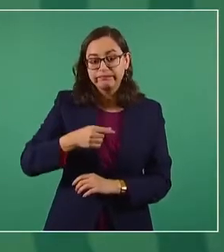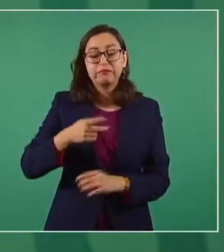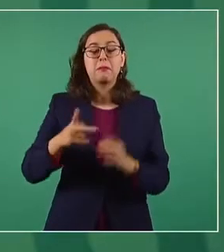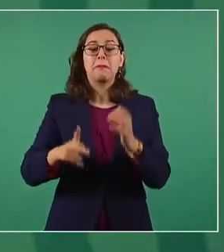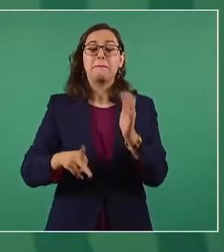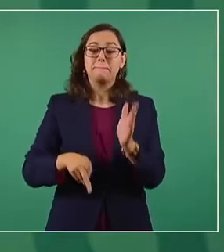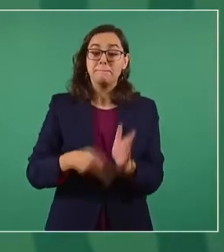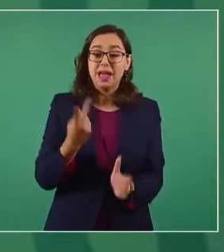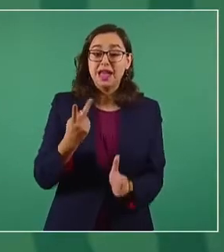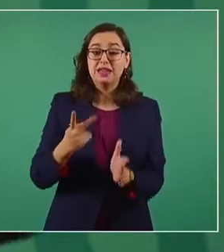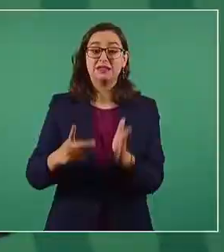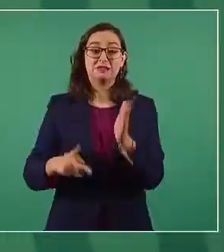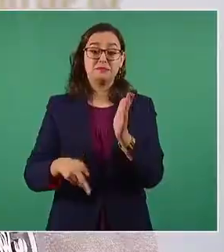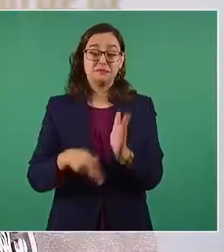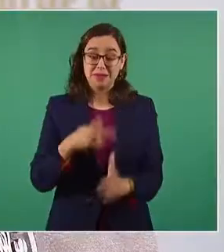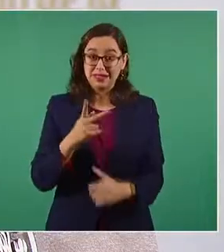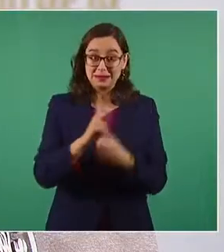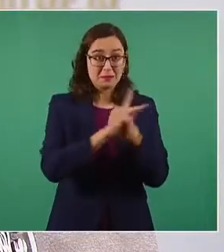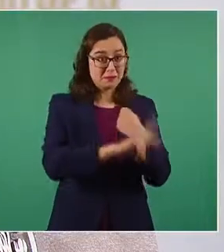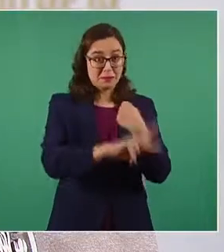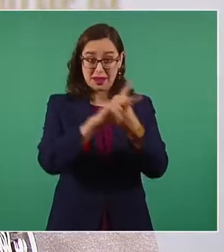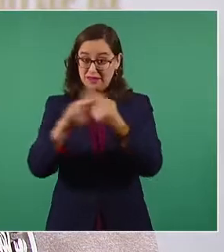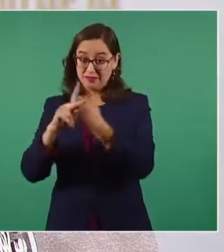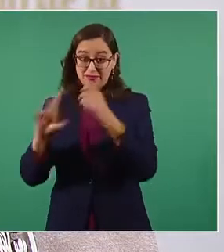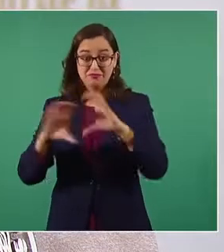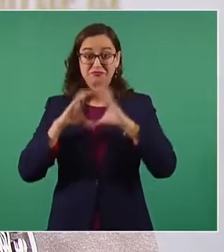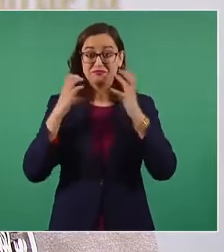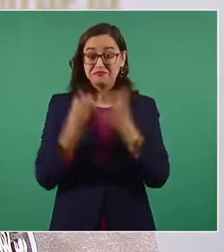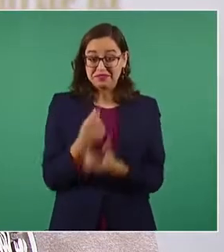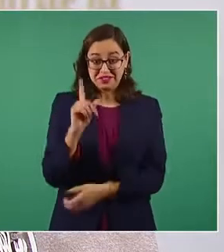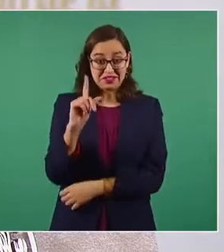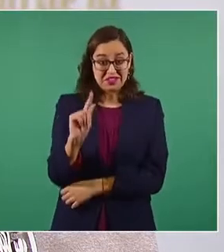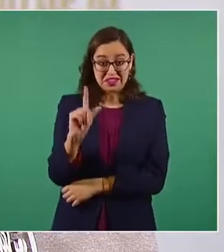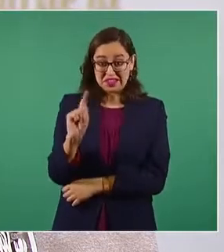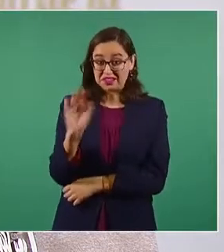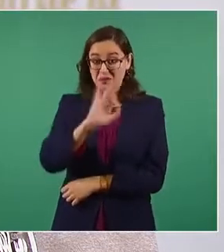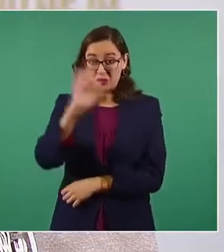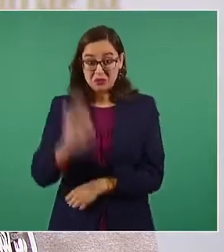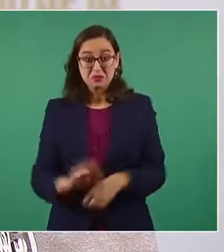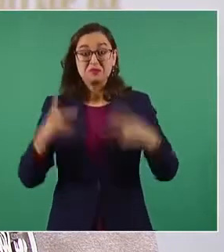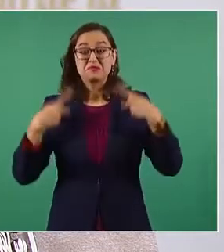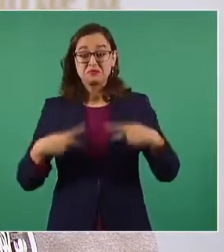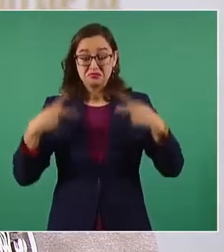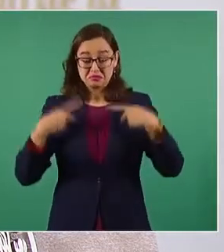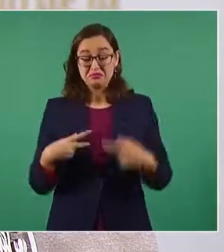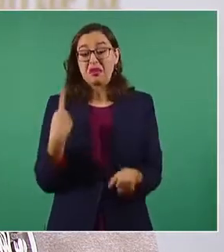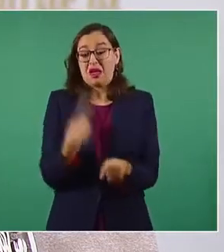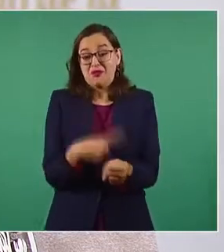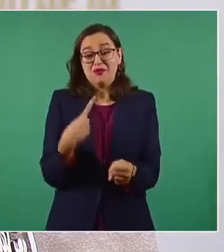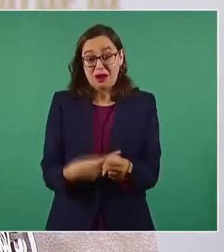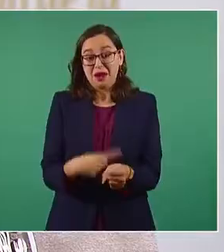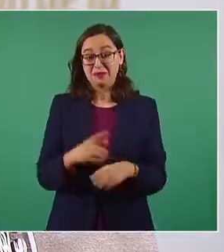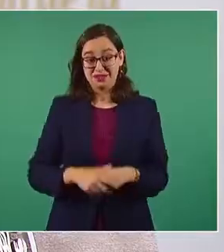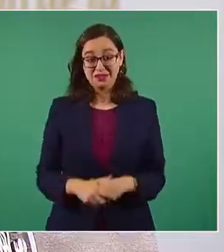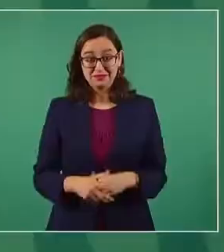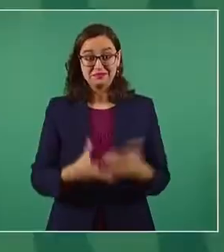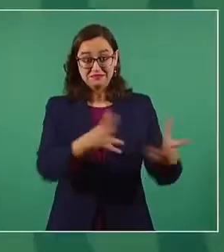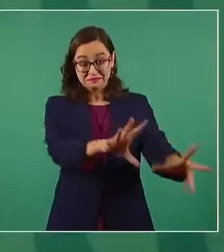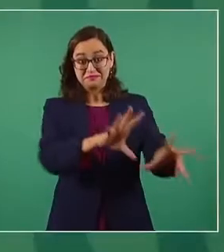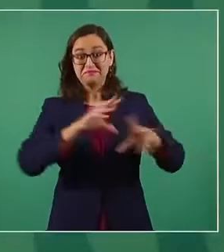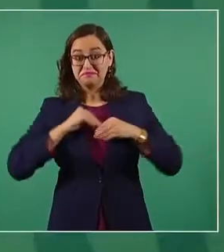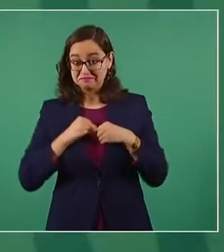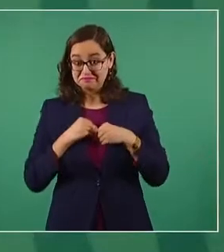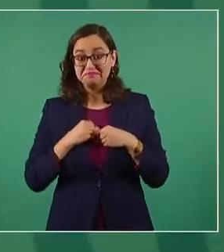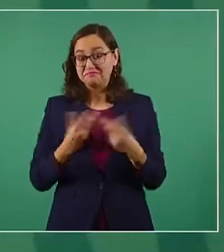uno de los países y por lo tanto de todo el mundo se infectan. No necesariamente todo el mundo enferma y